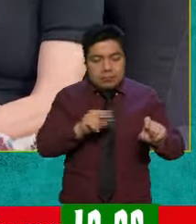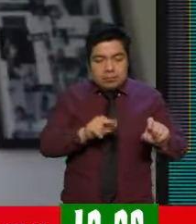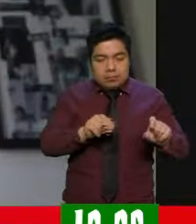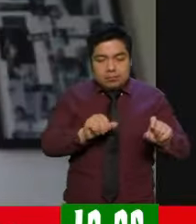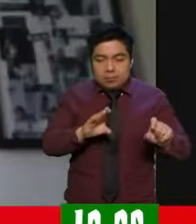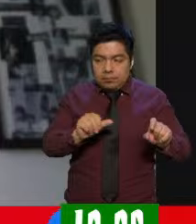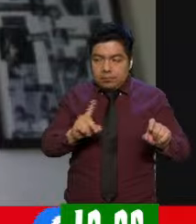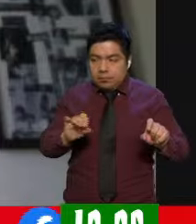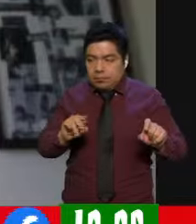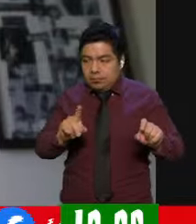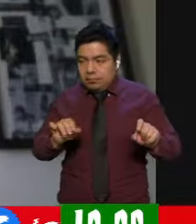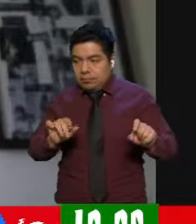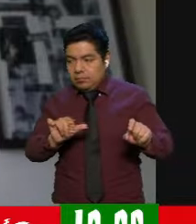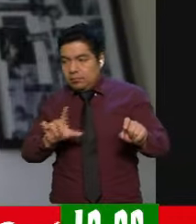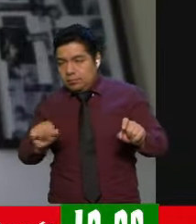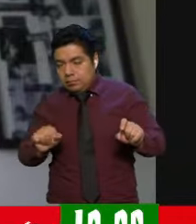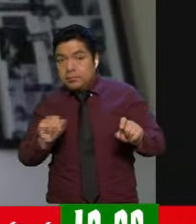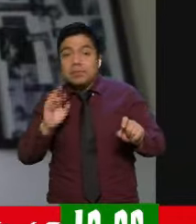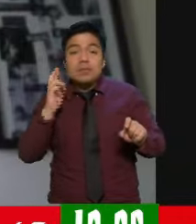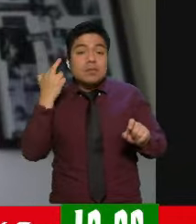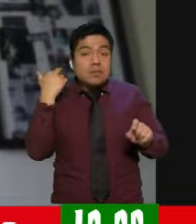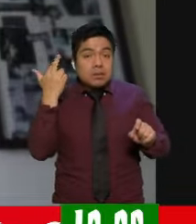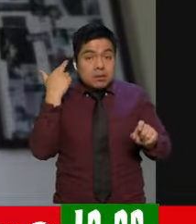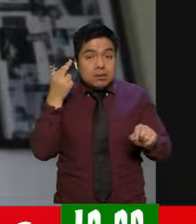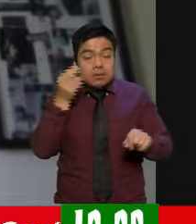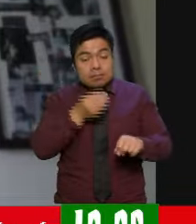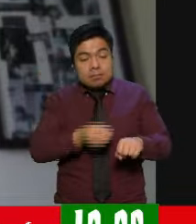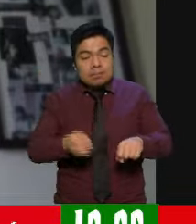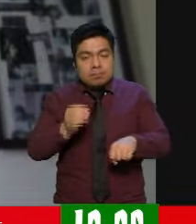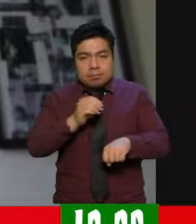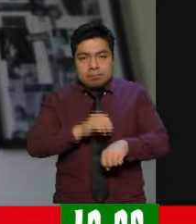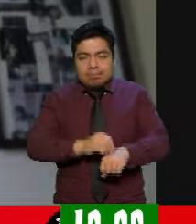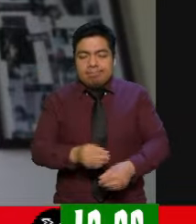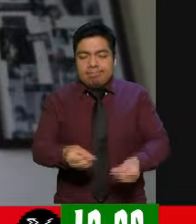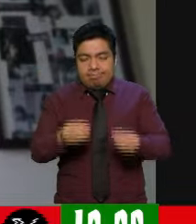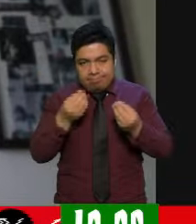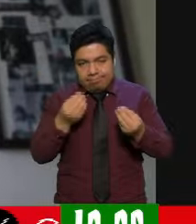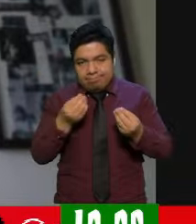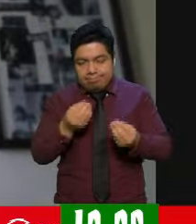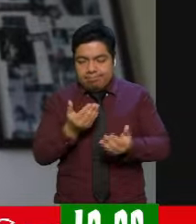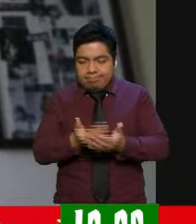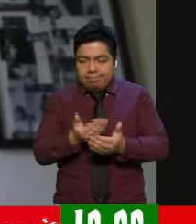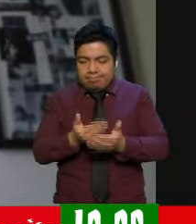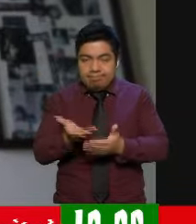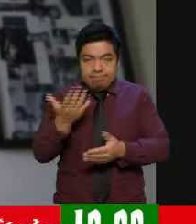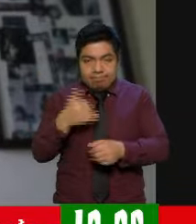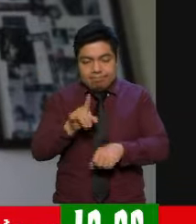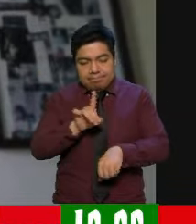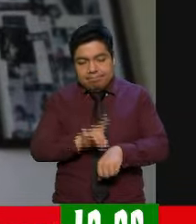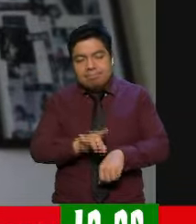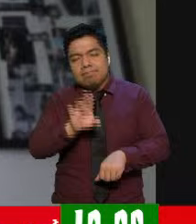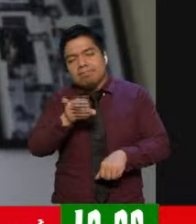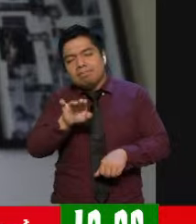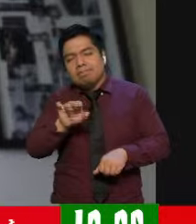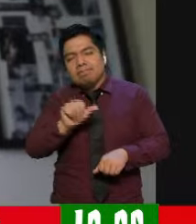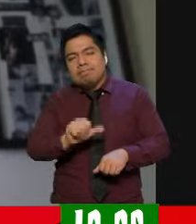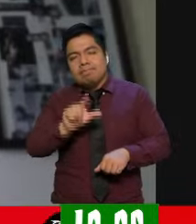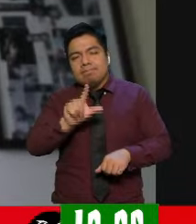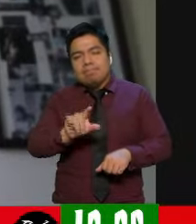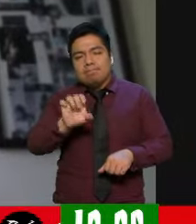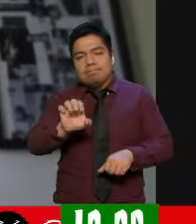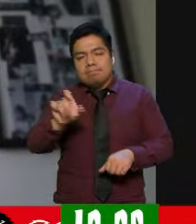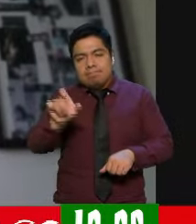que te vayas sonase en la radio, alcanzando bastante notoriedad en esos días. Oye, mi querido Alex, yo quiero aquí hacer